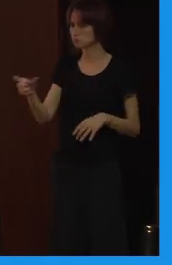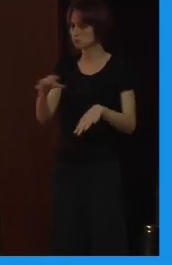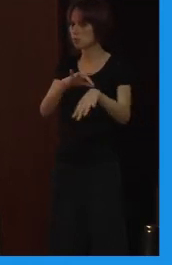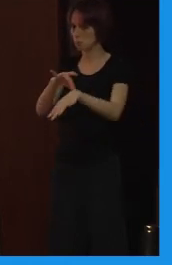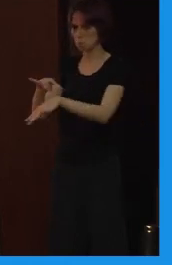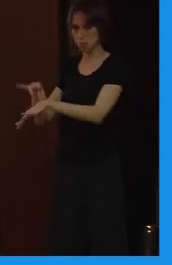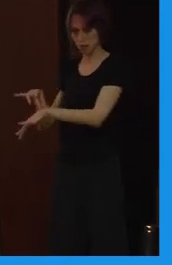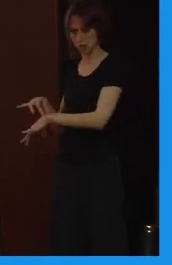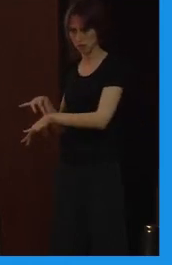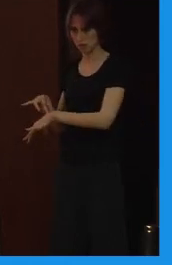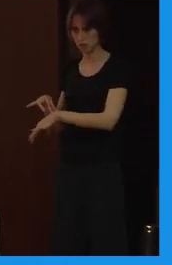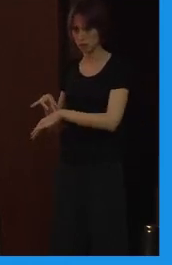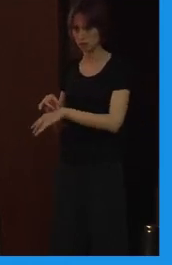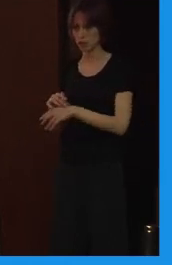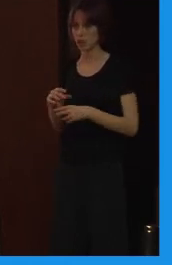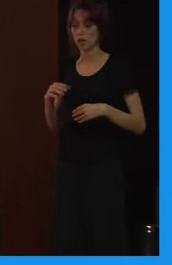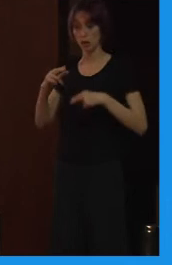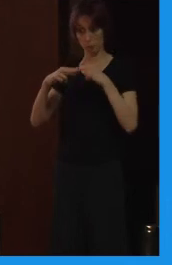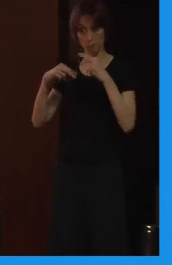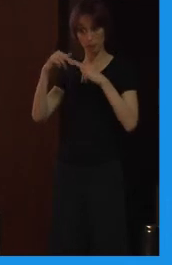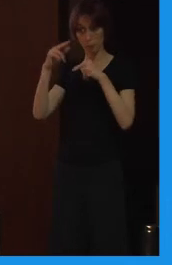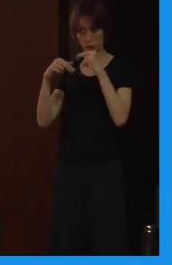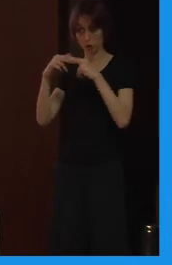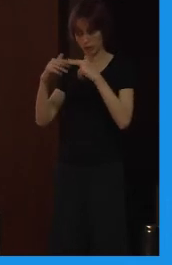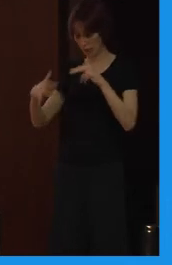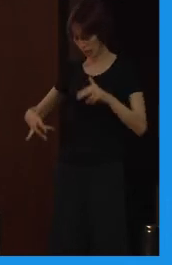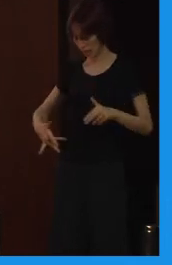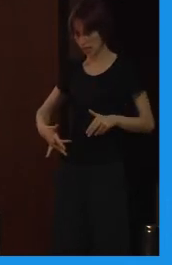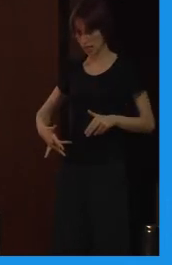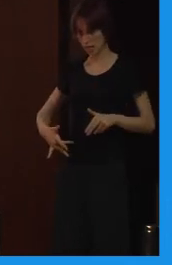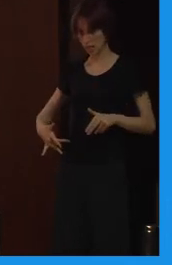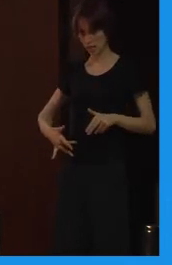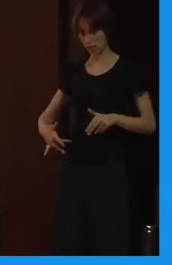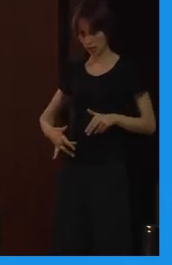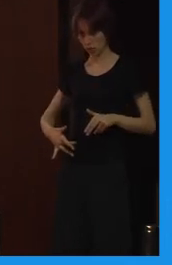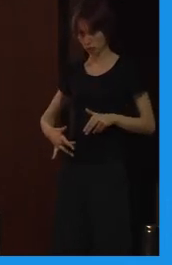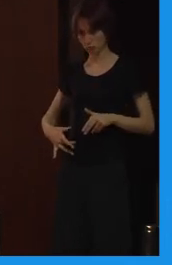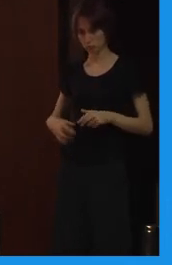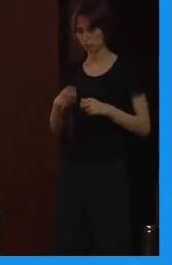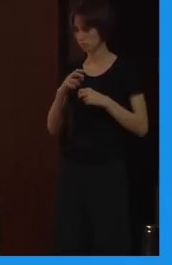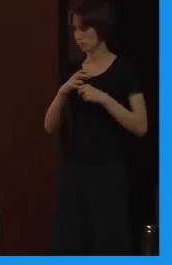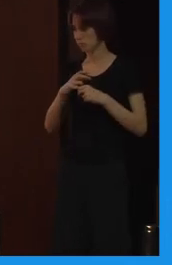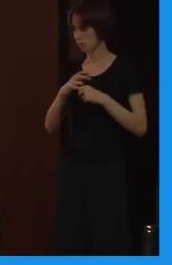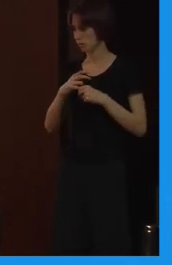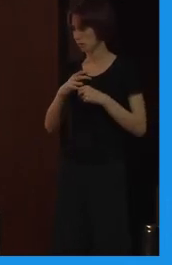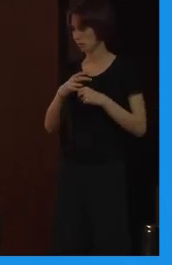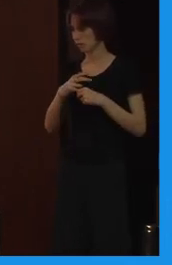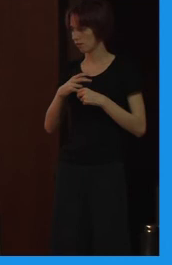del hígado. Probablemente porque no actúa bien la hormona de crecimiento, porque falla la hormona de crecimiento.